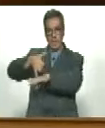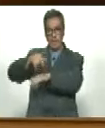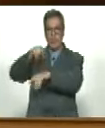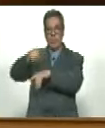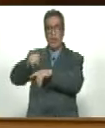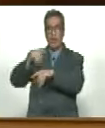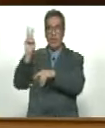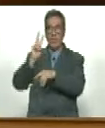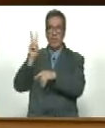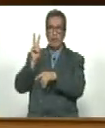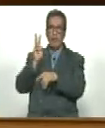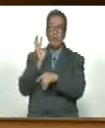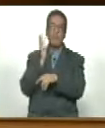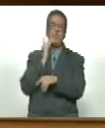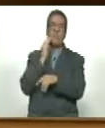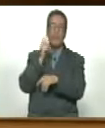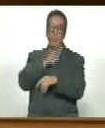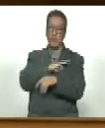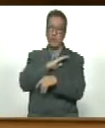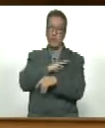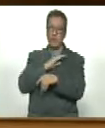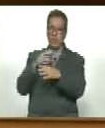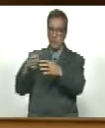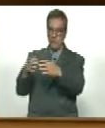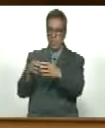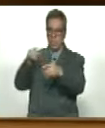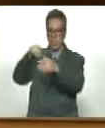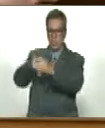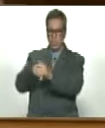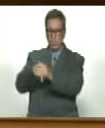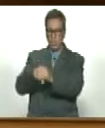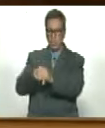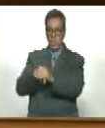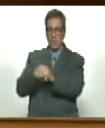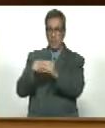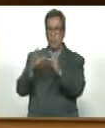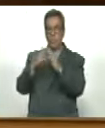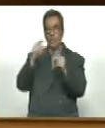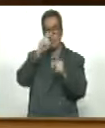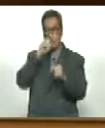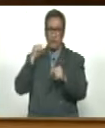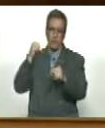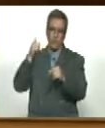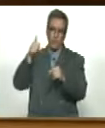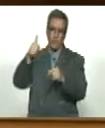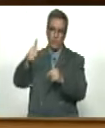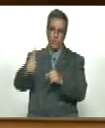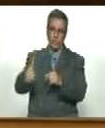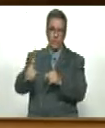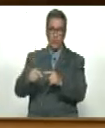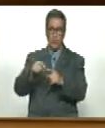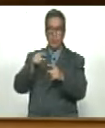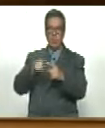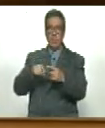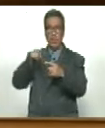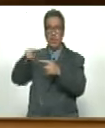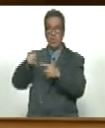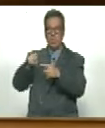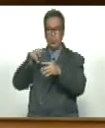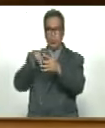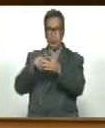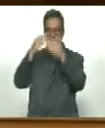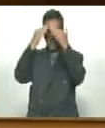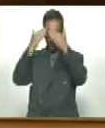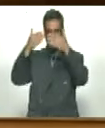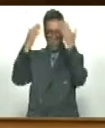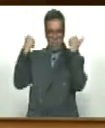el caso de Venezuela, a los sectores que por décadas habían sido postrados y relegados al